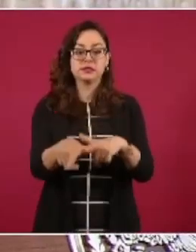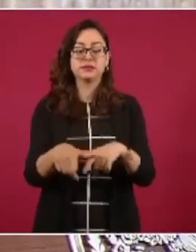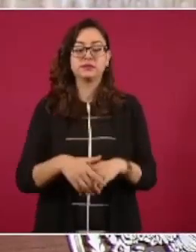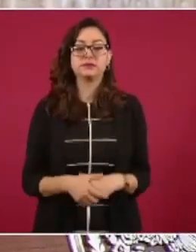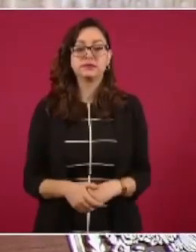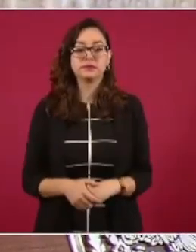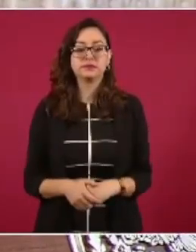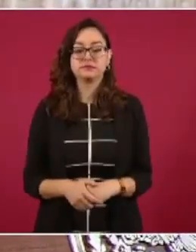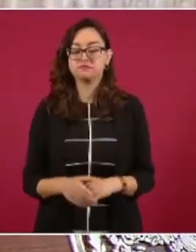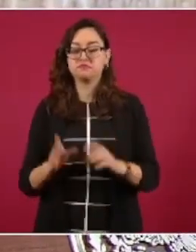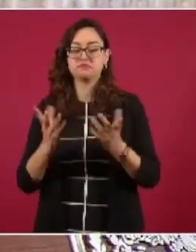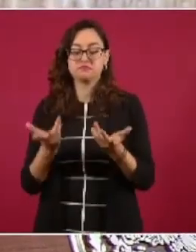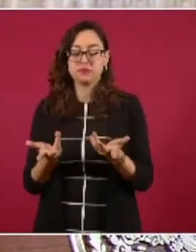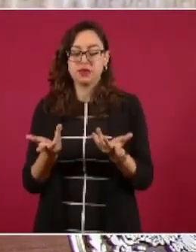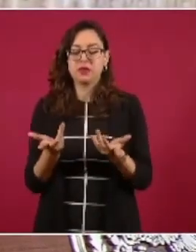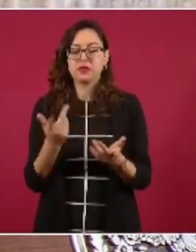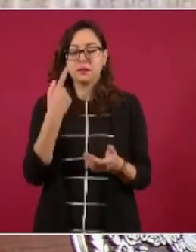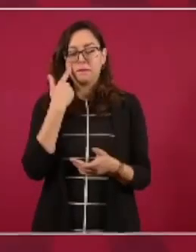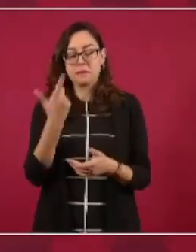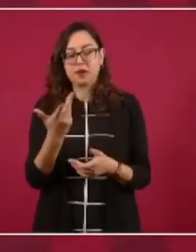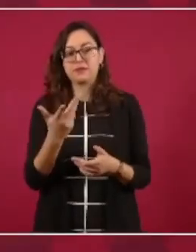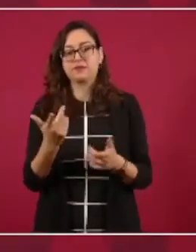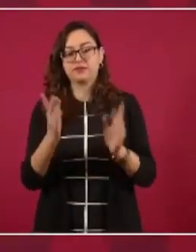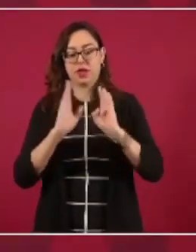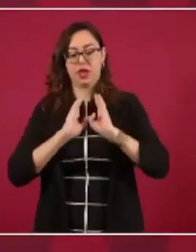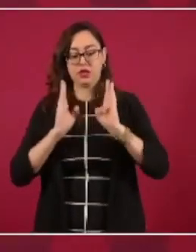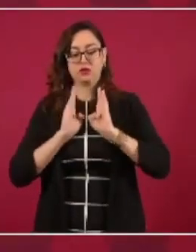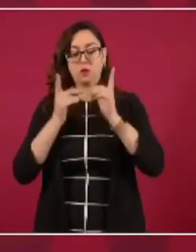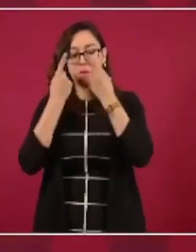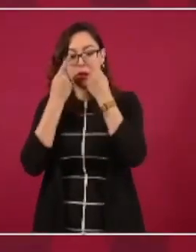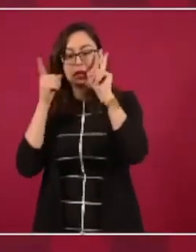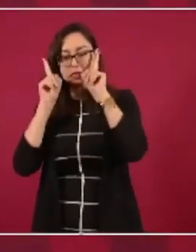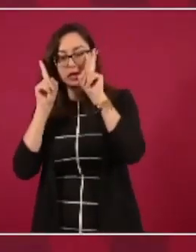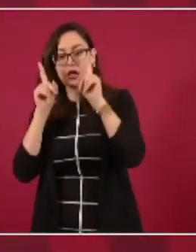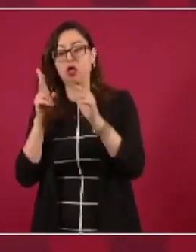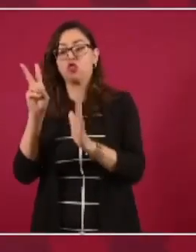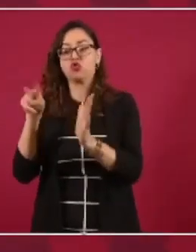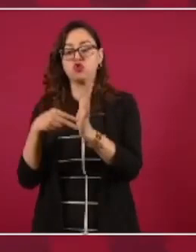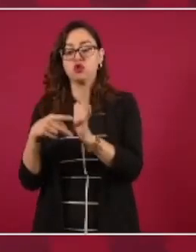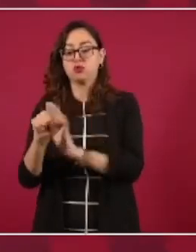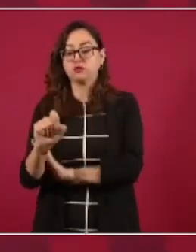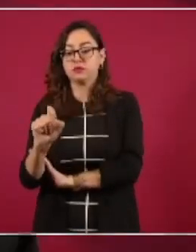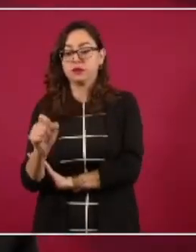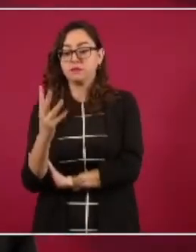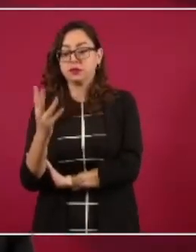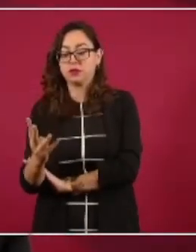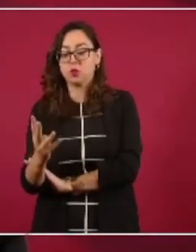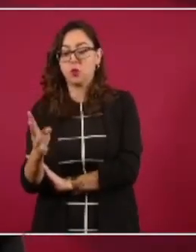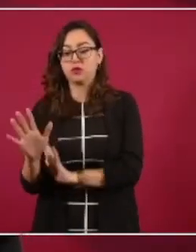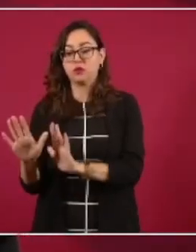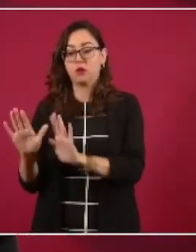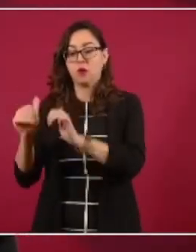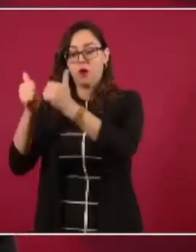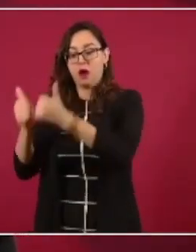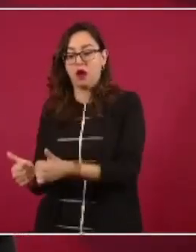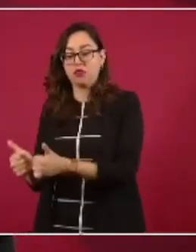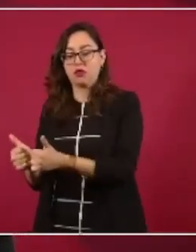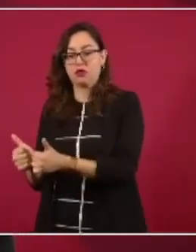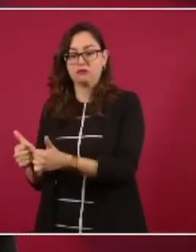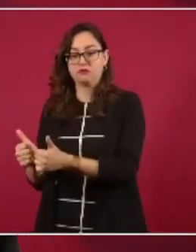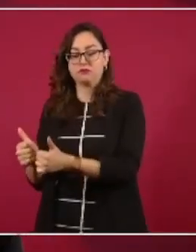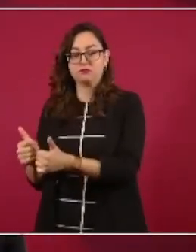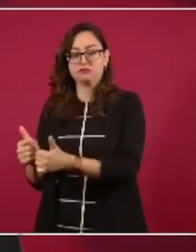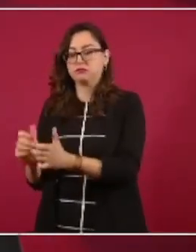utilizar al Ejército, a la Marina, para tareas de seguridad, solo quedaría la Guardia